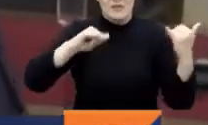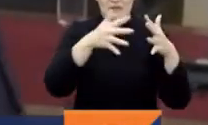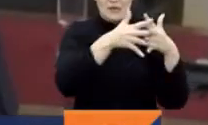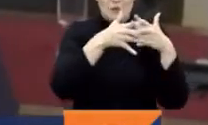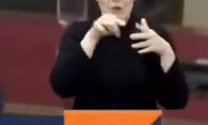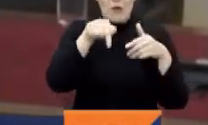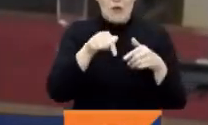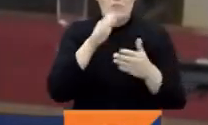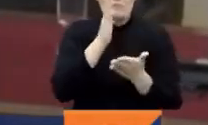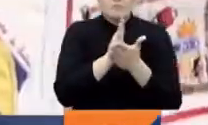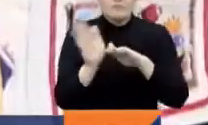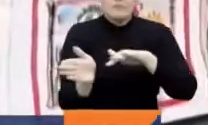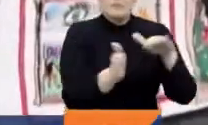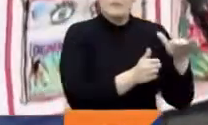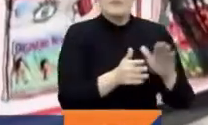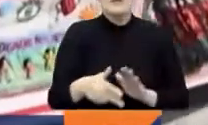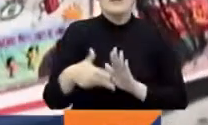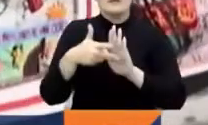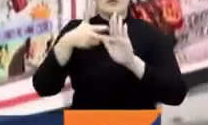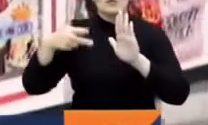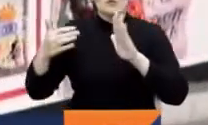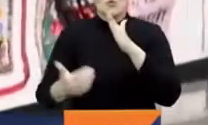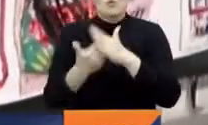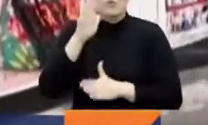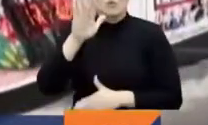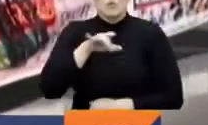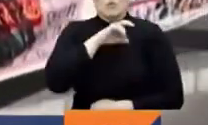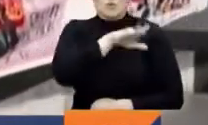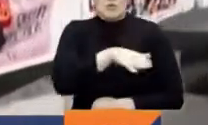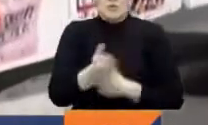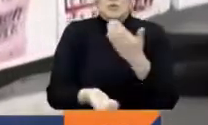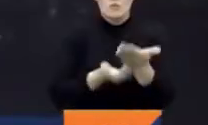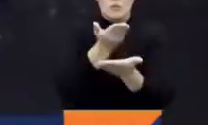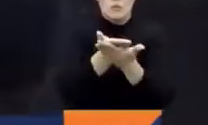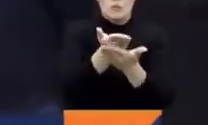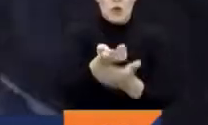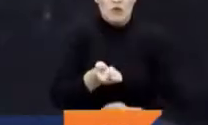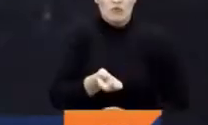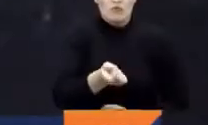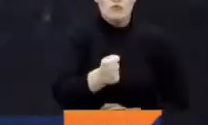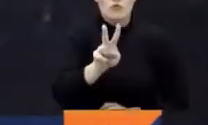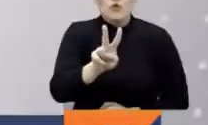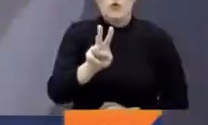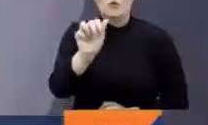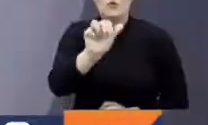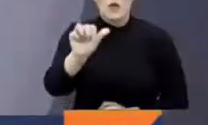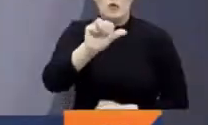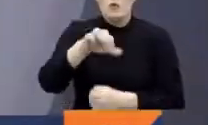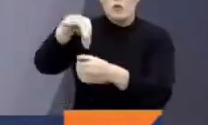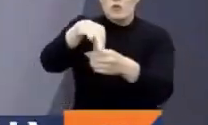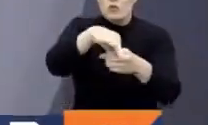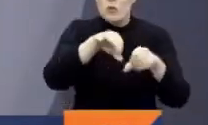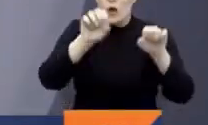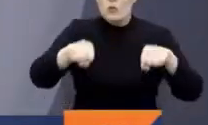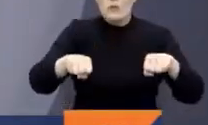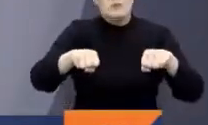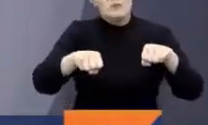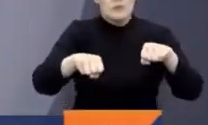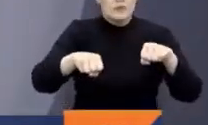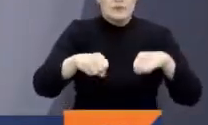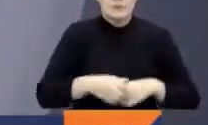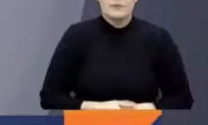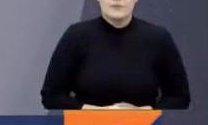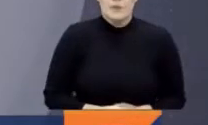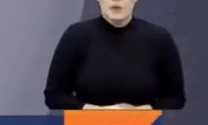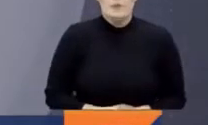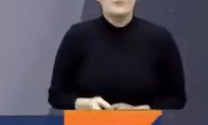nueva constitución. Un plebiscito planeado para el 2 de agosto definirá si la población lo aprueba. Esta es la